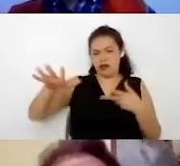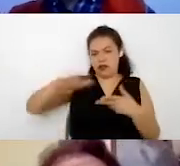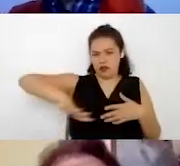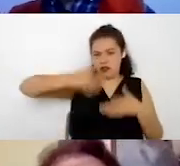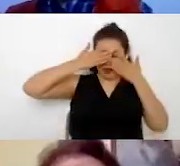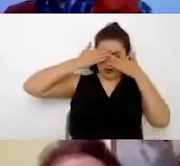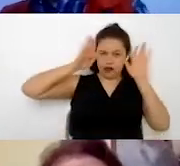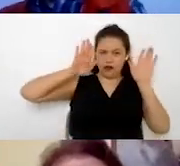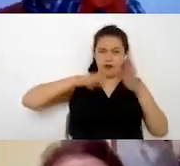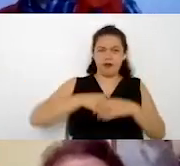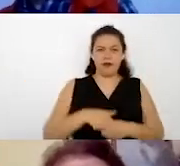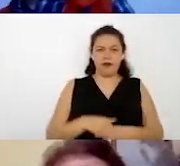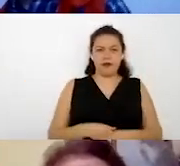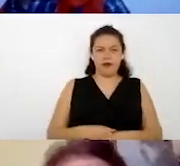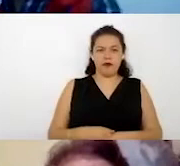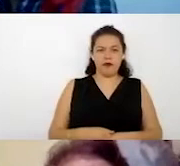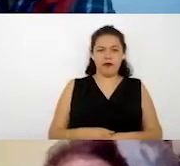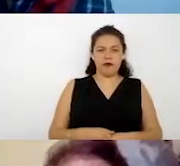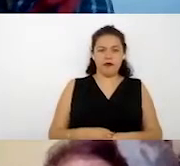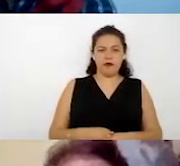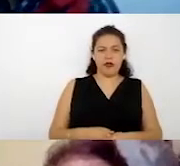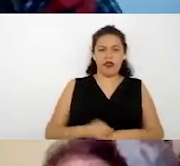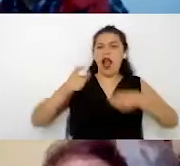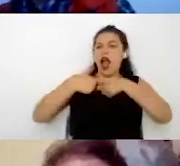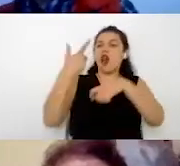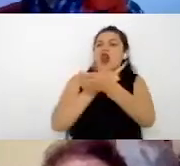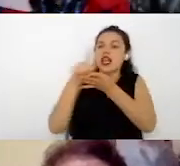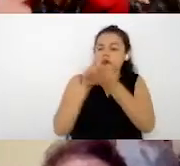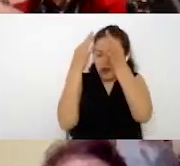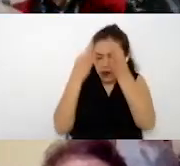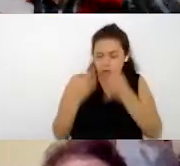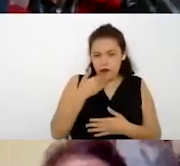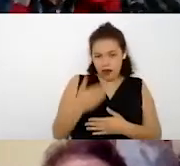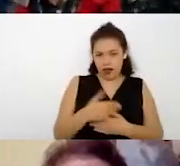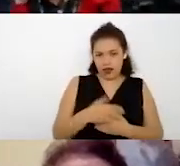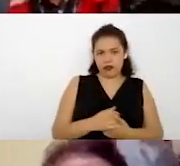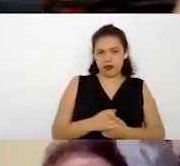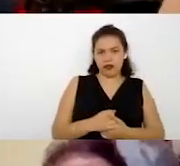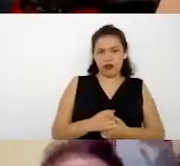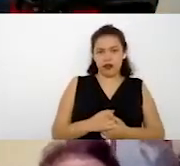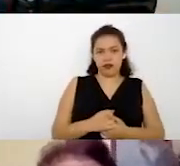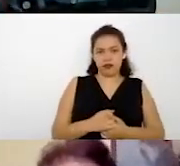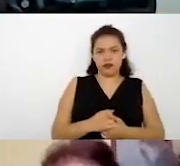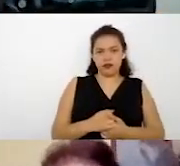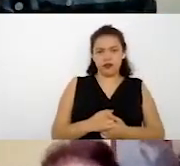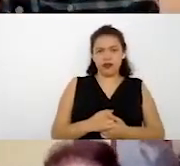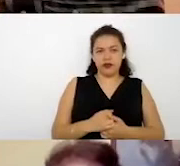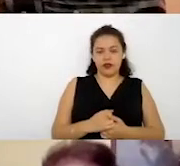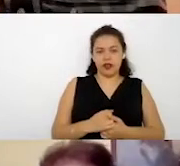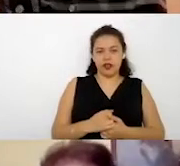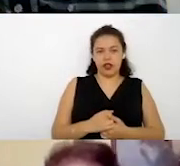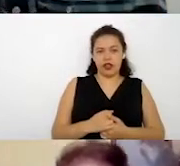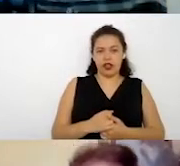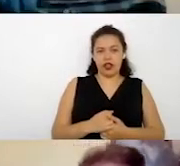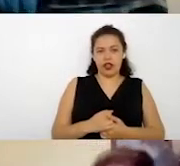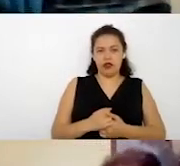consciente, es con un apósito estéril, tal cual, colocar un apósito sobre la